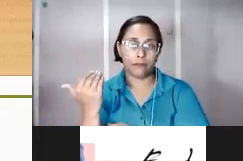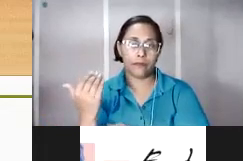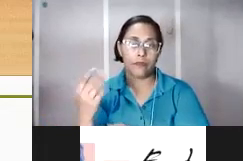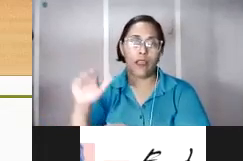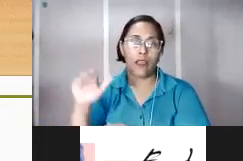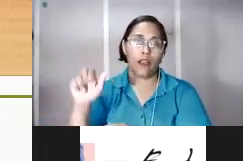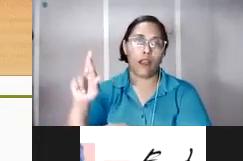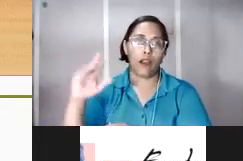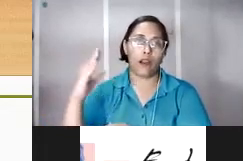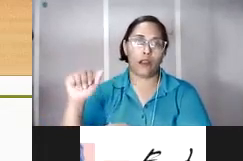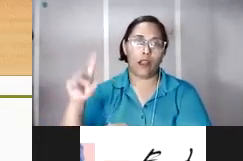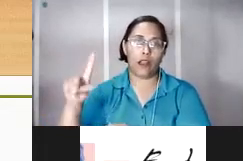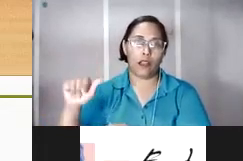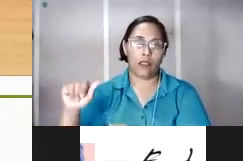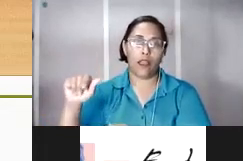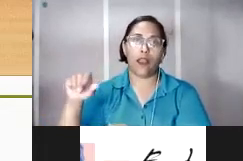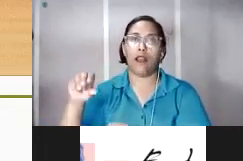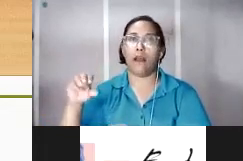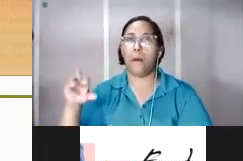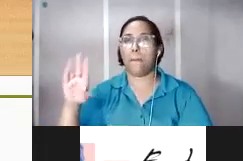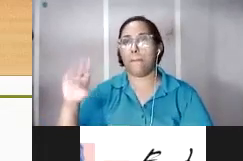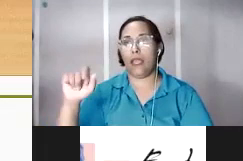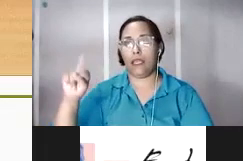Arcadia Callita Benítez,